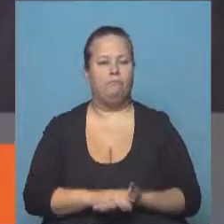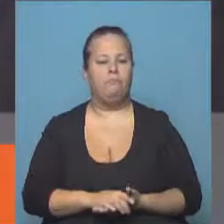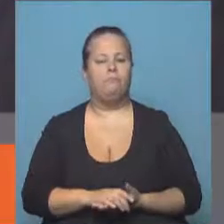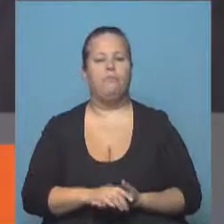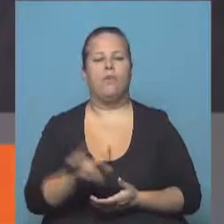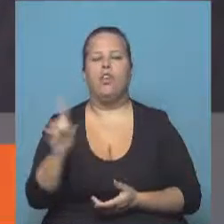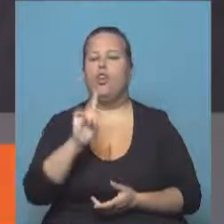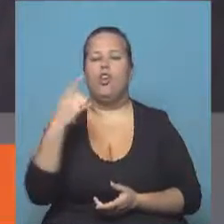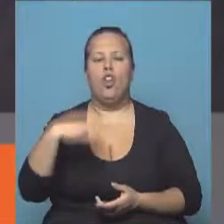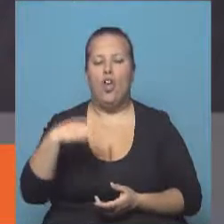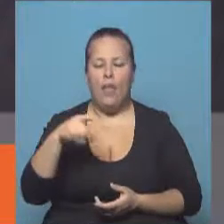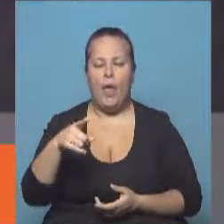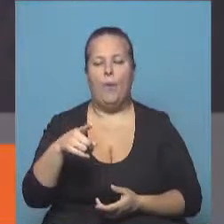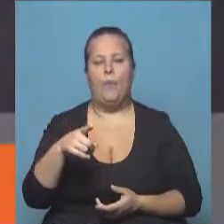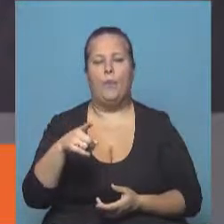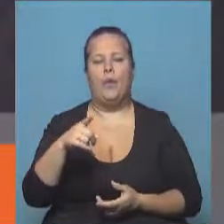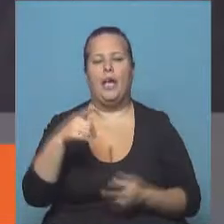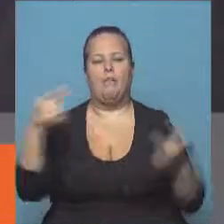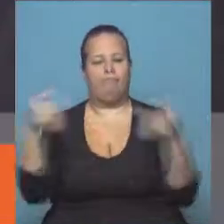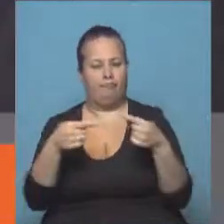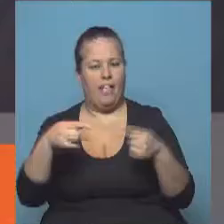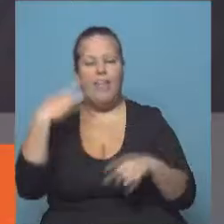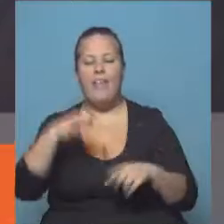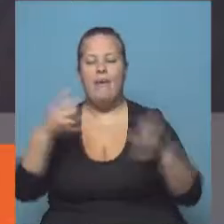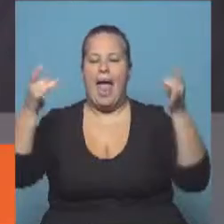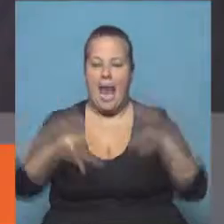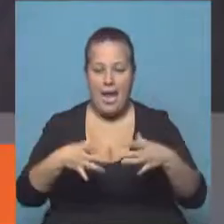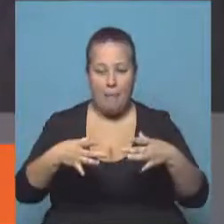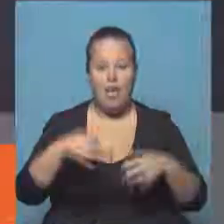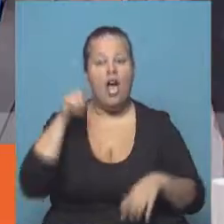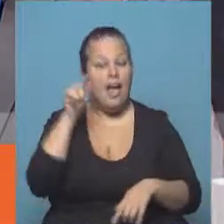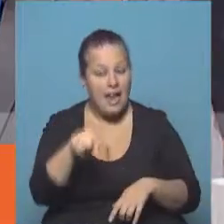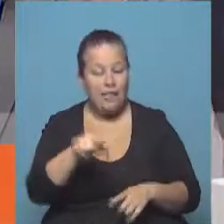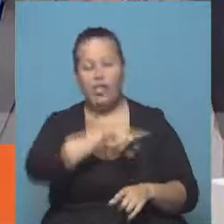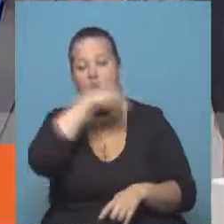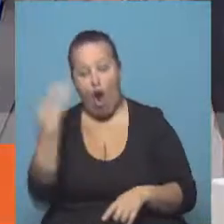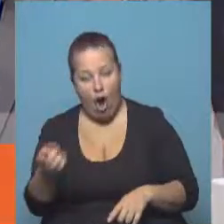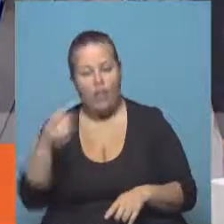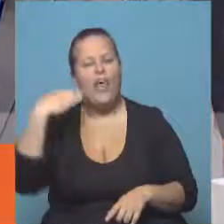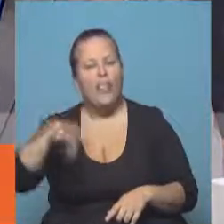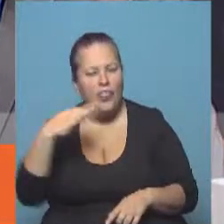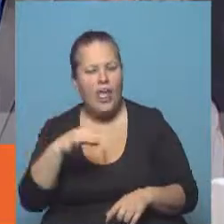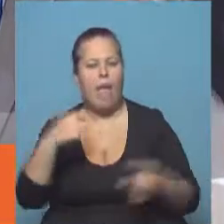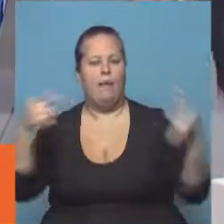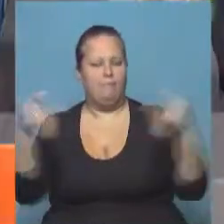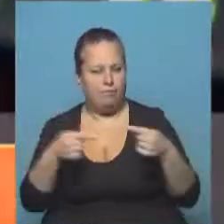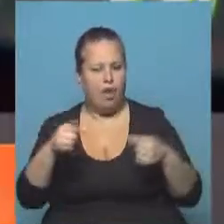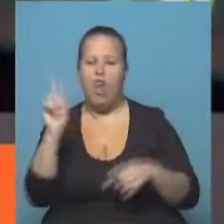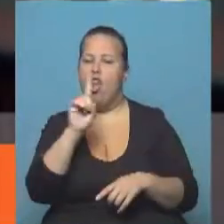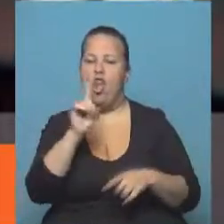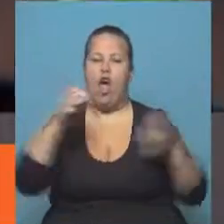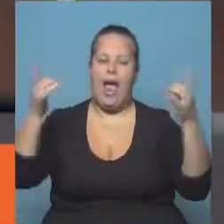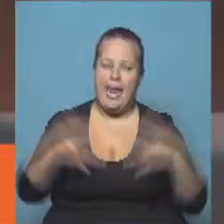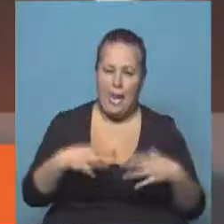no debe haber adversarios, debe haber enemigos. Y hay otra concepción que dice debe haber adversarios, no debe